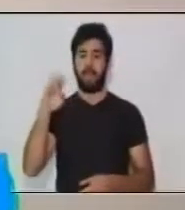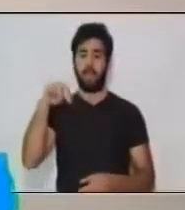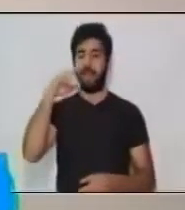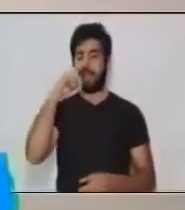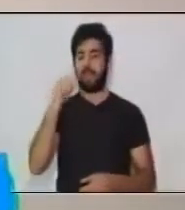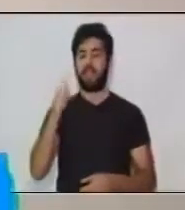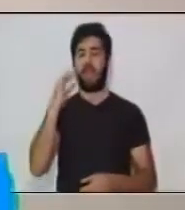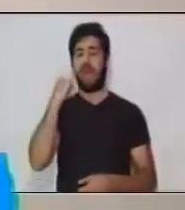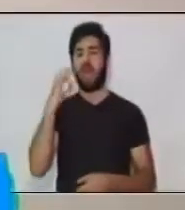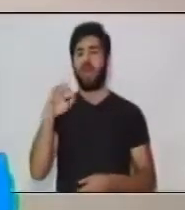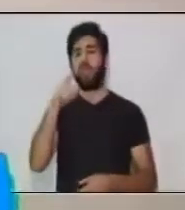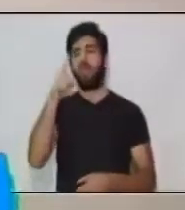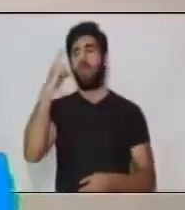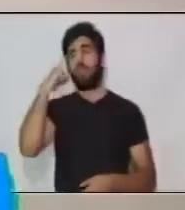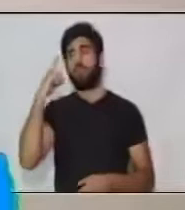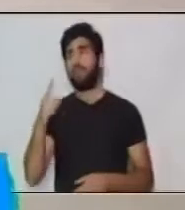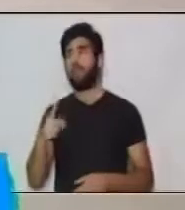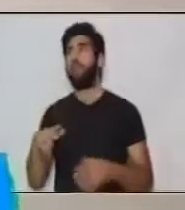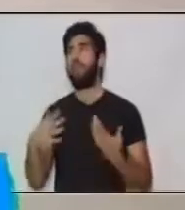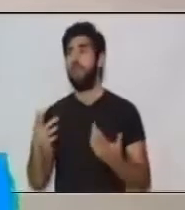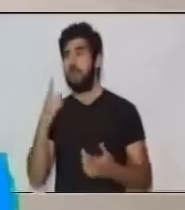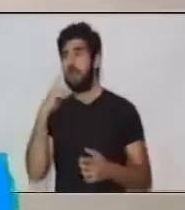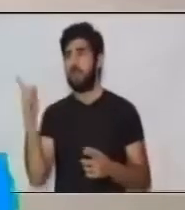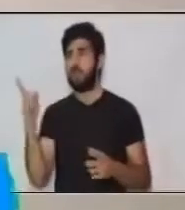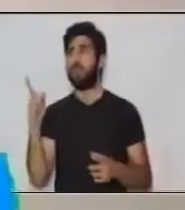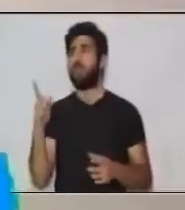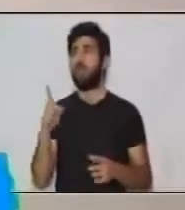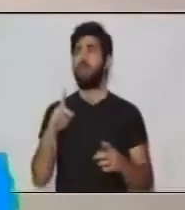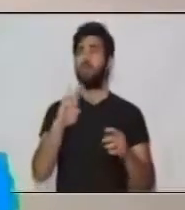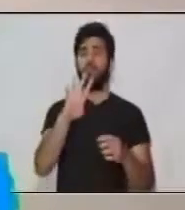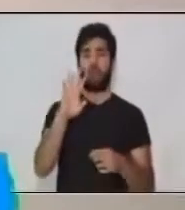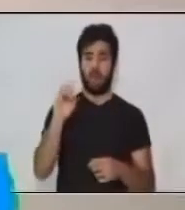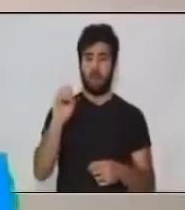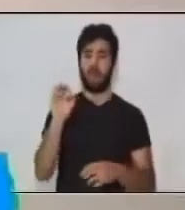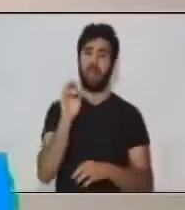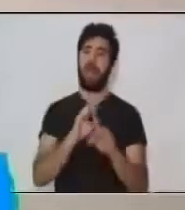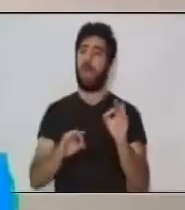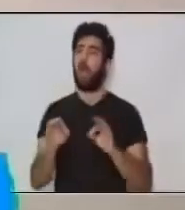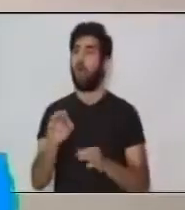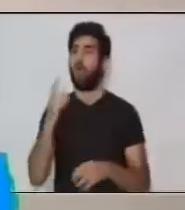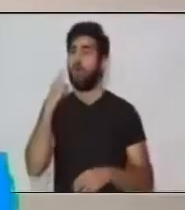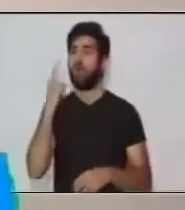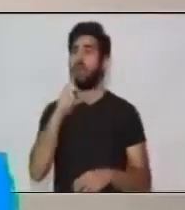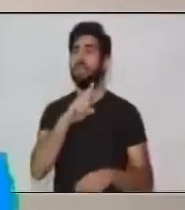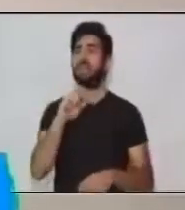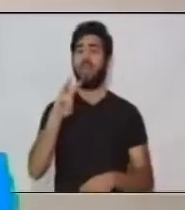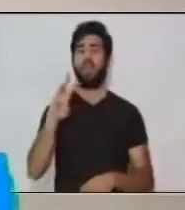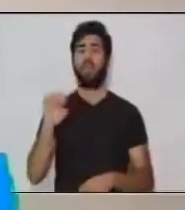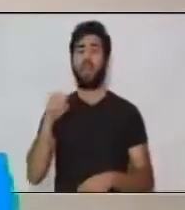¿El inciso A, que es 130 grados, o el inciso B, que son 40 grados?